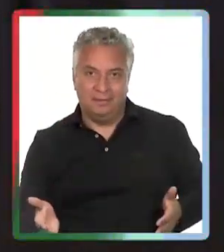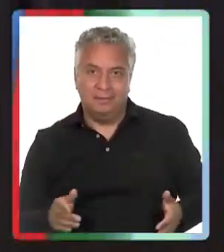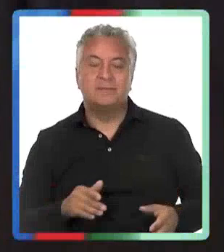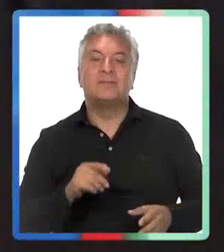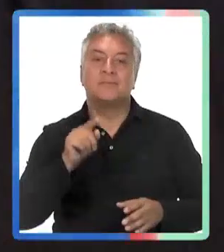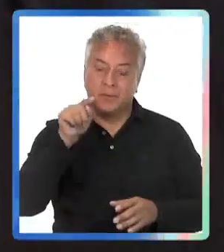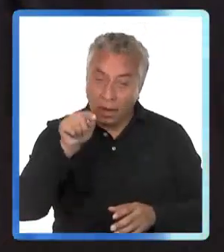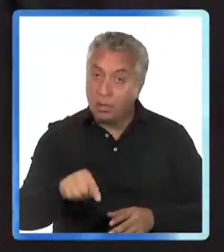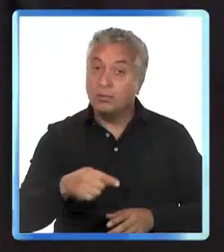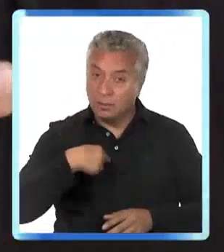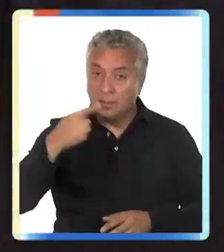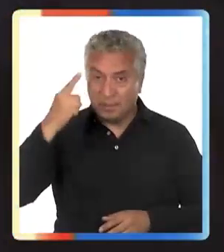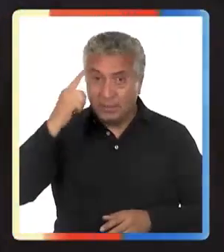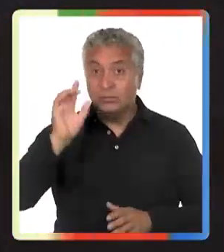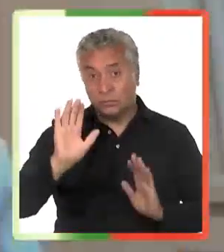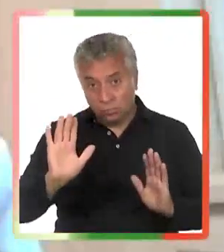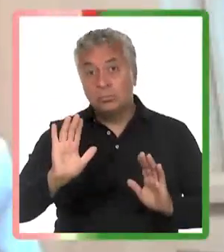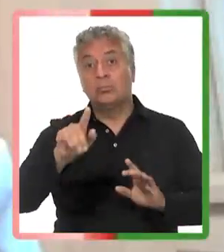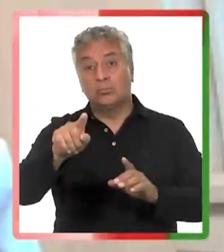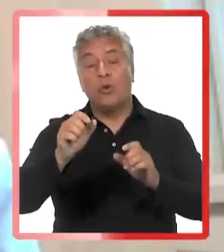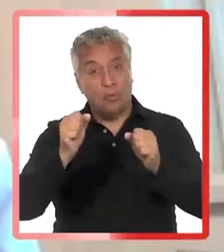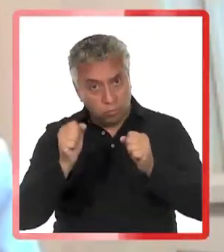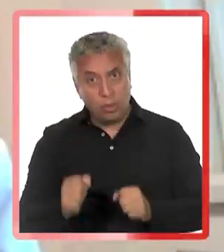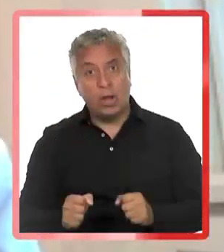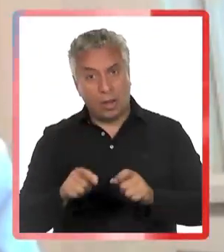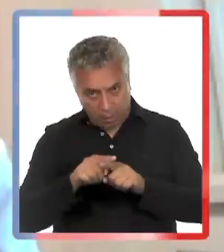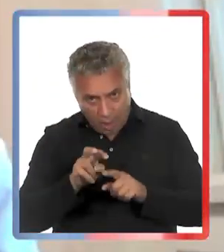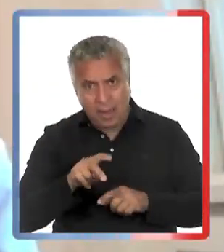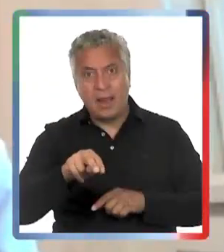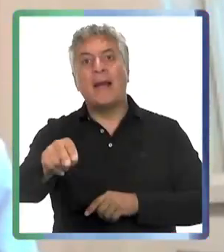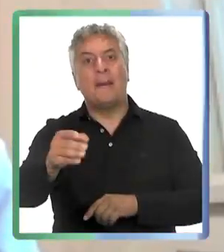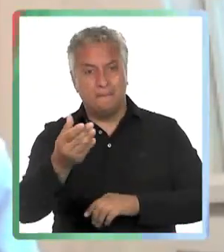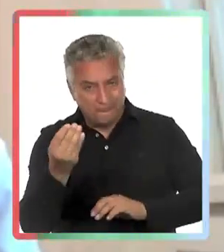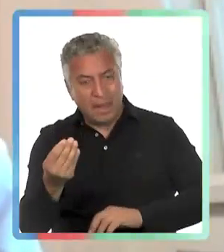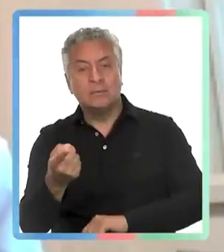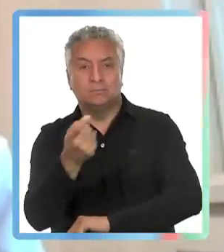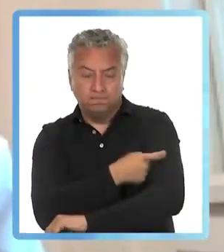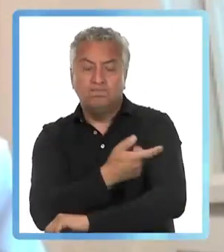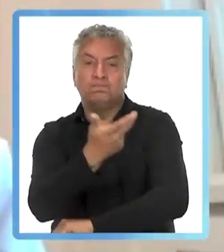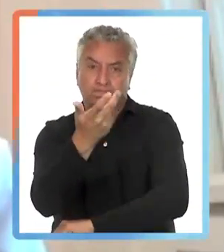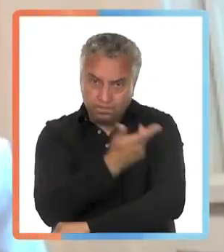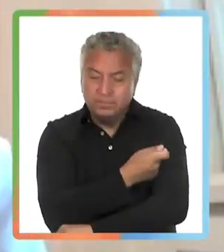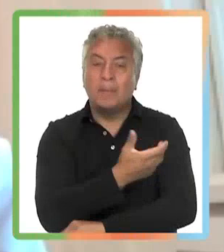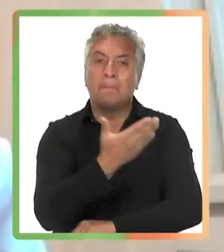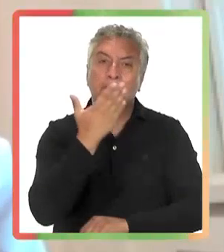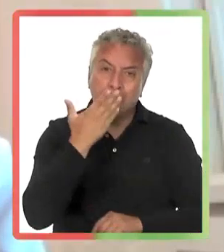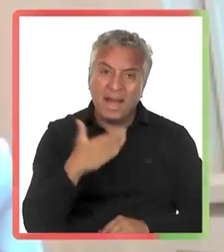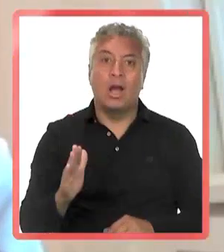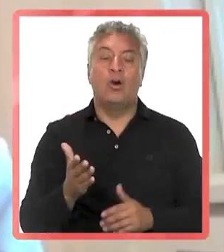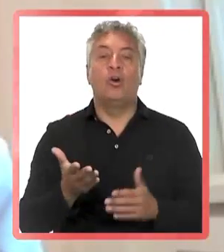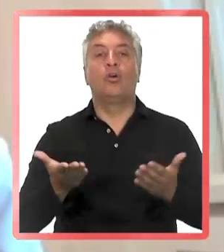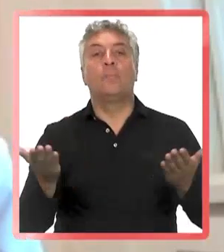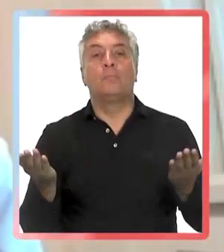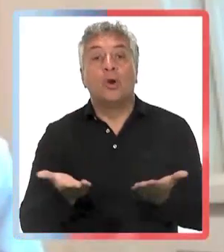yo le diría que en general es bueno, digamos, si es posible, recibir estos refuerzos porque ayudan a